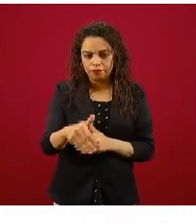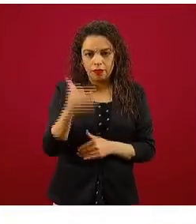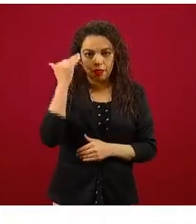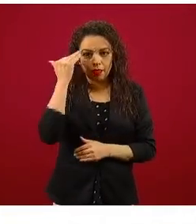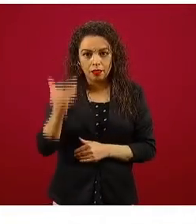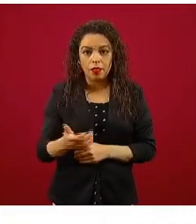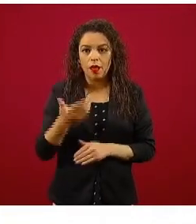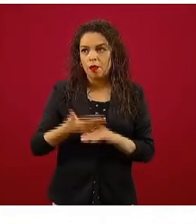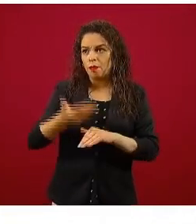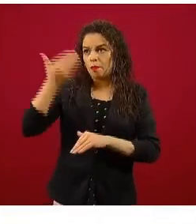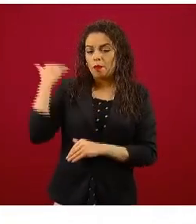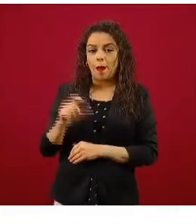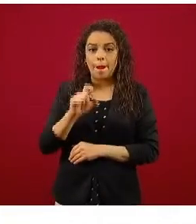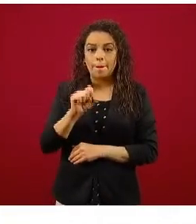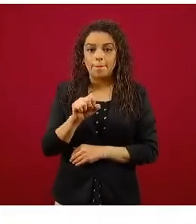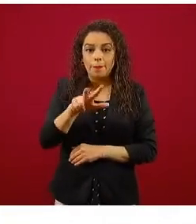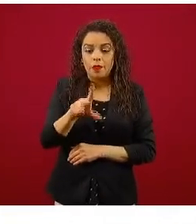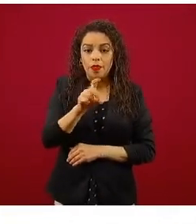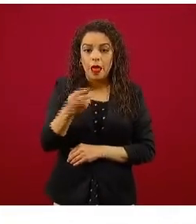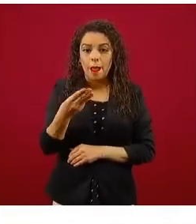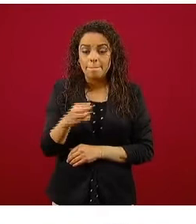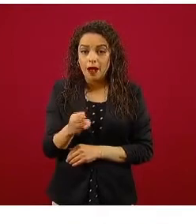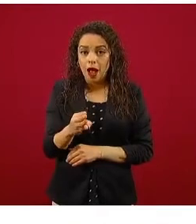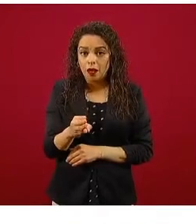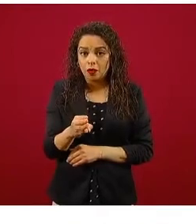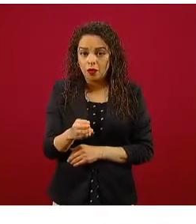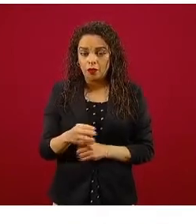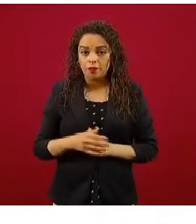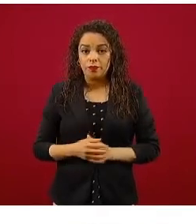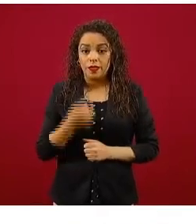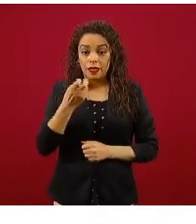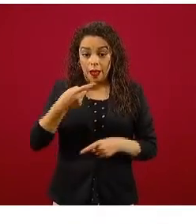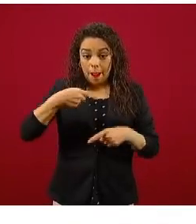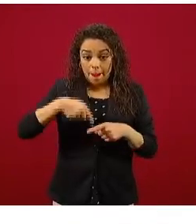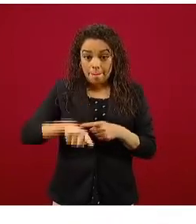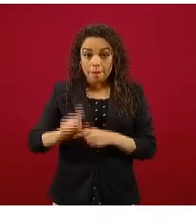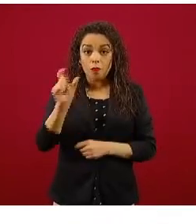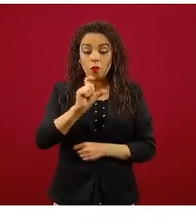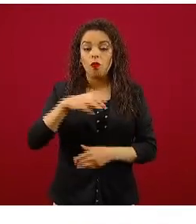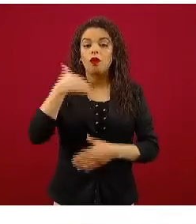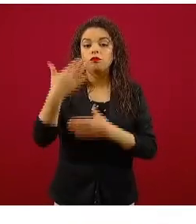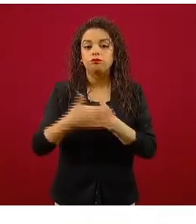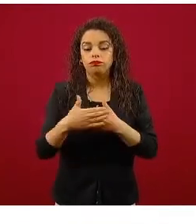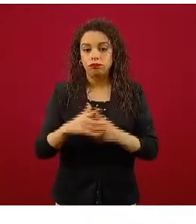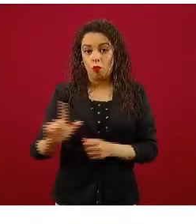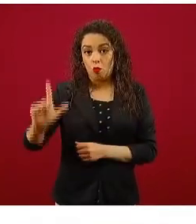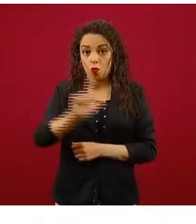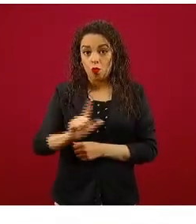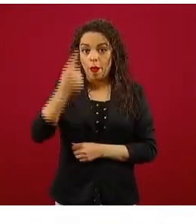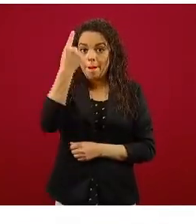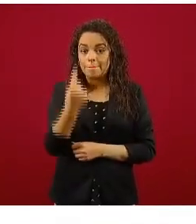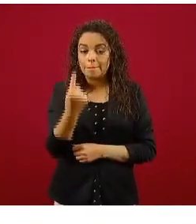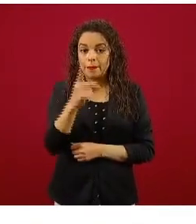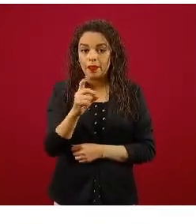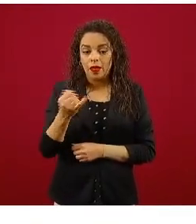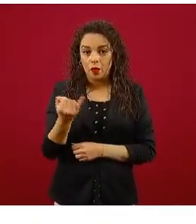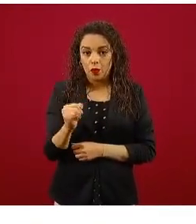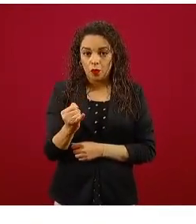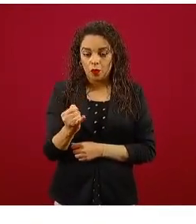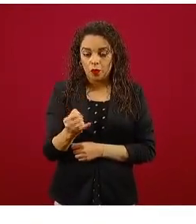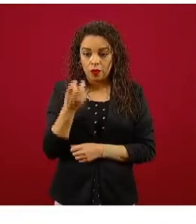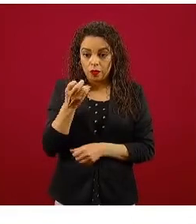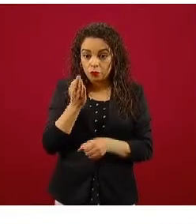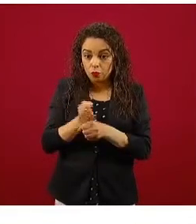de mayo, es la más actualizada, es la que entra en vigor el lunes 1 de junio. Este es el estado en que